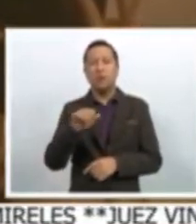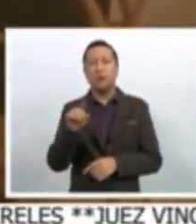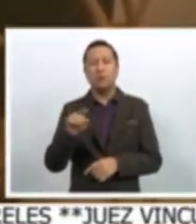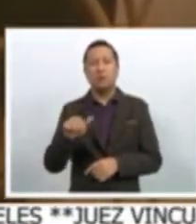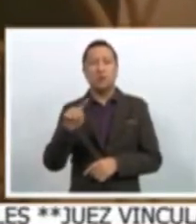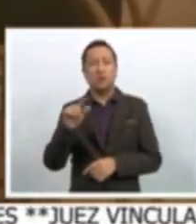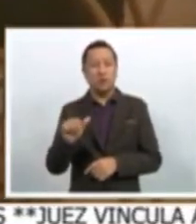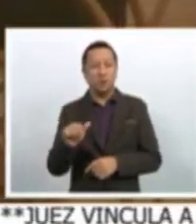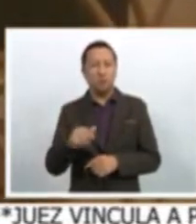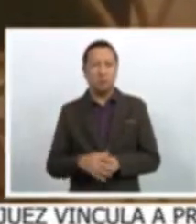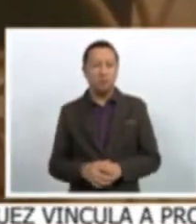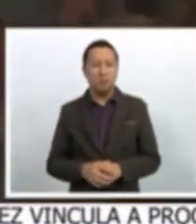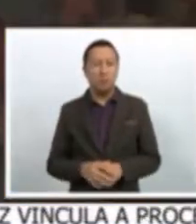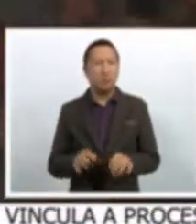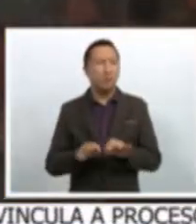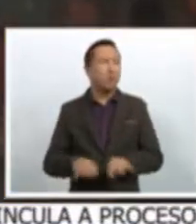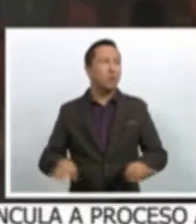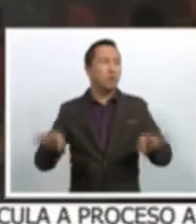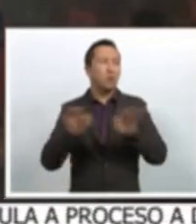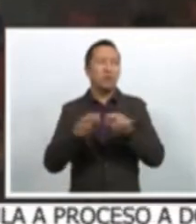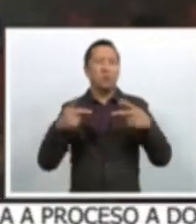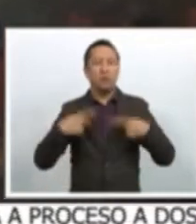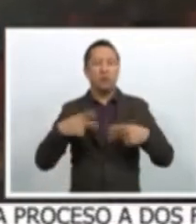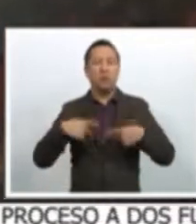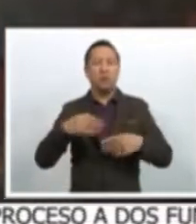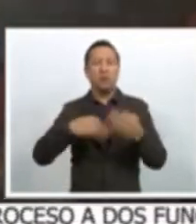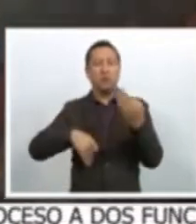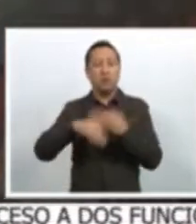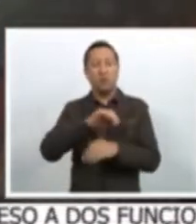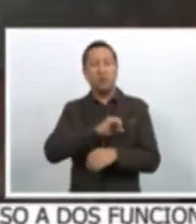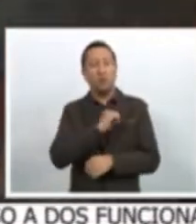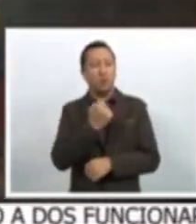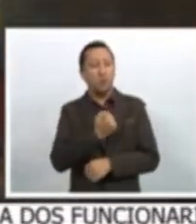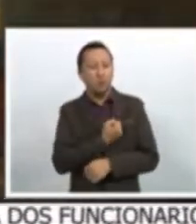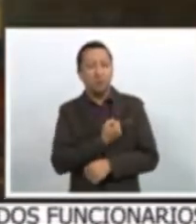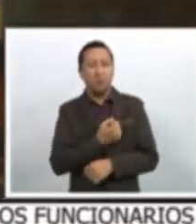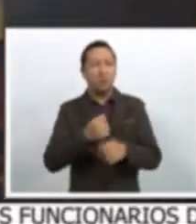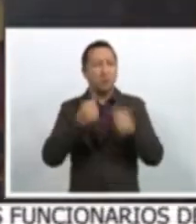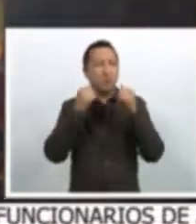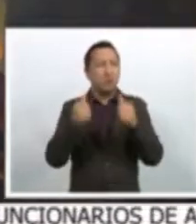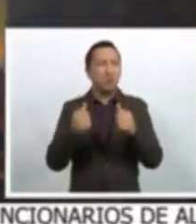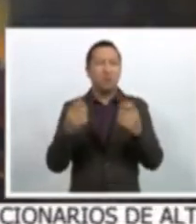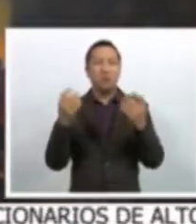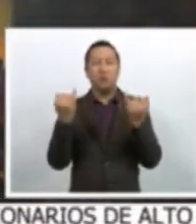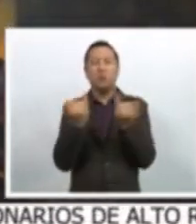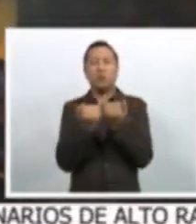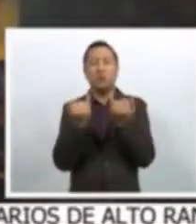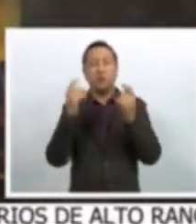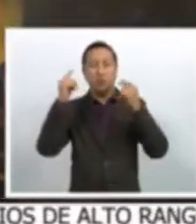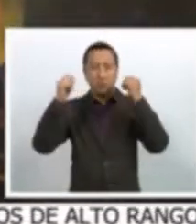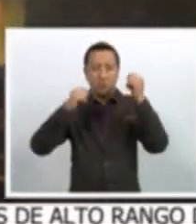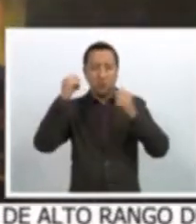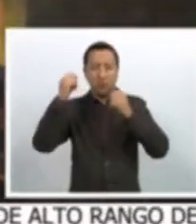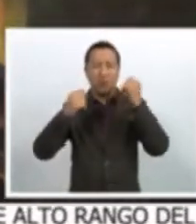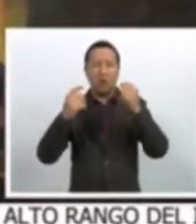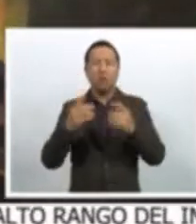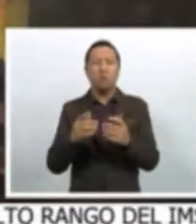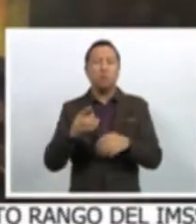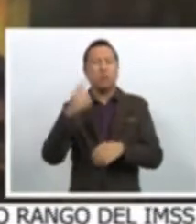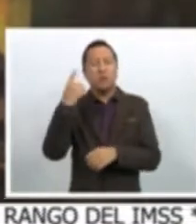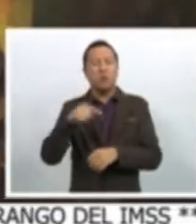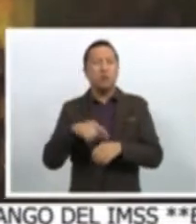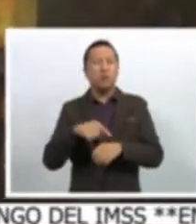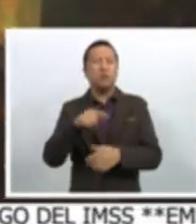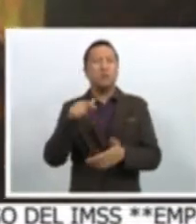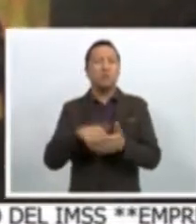el fin de mantener la salud de los habitantes y trabajadores de Tulum, además de los turistas, se ha prohibido la realización de eventos masivos en